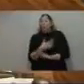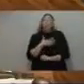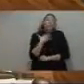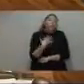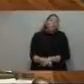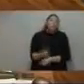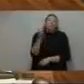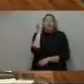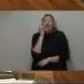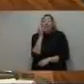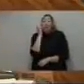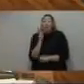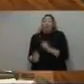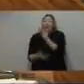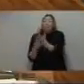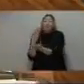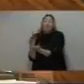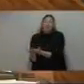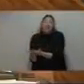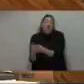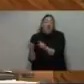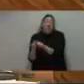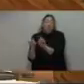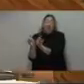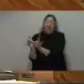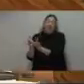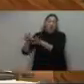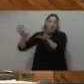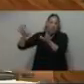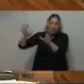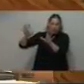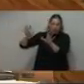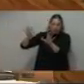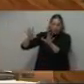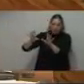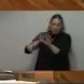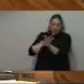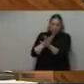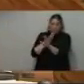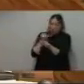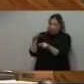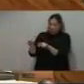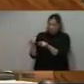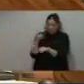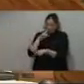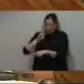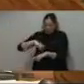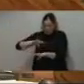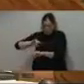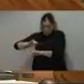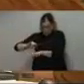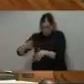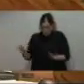señor Llamazares le pediría que lo libere como preso político, porque así no vamos a ningún sitio. Muchas gracias.